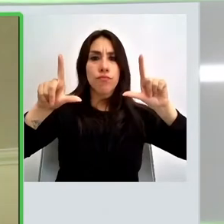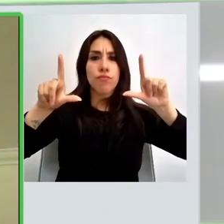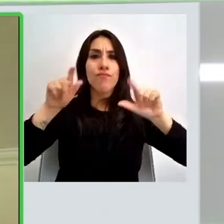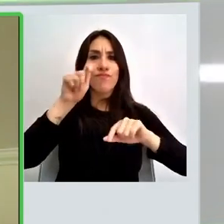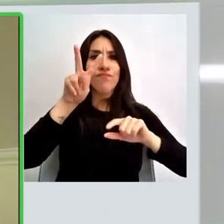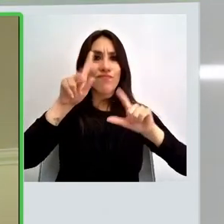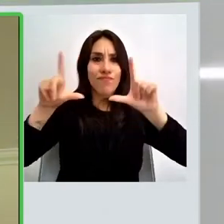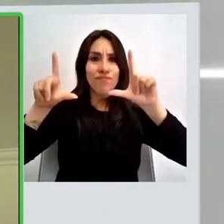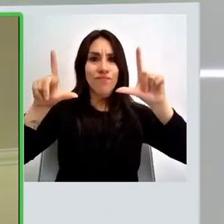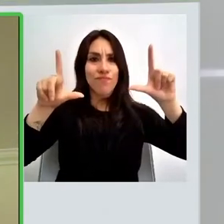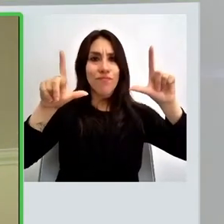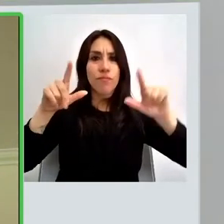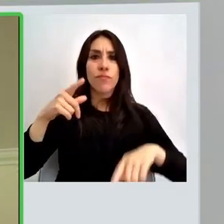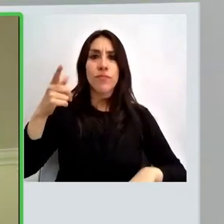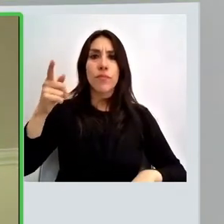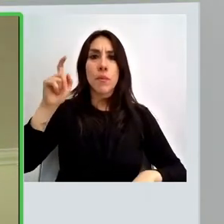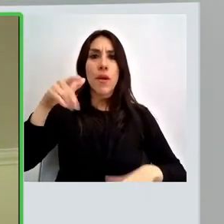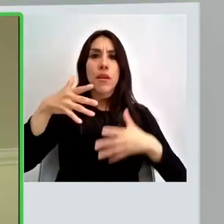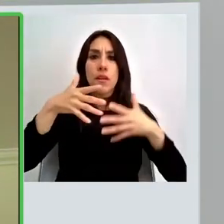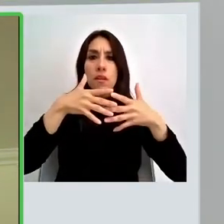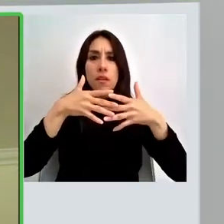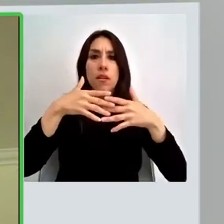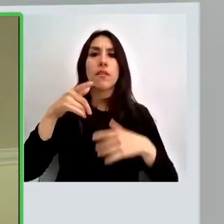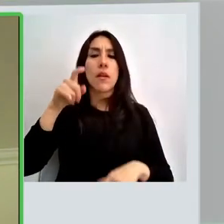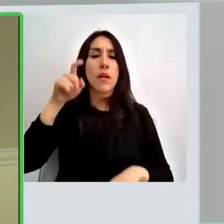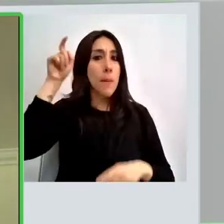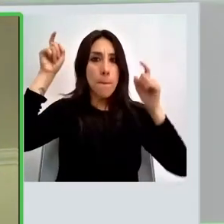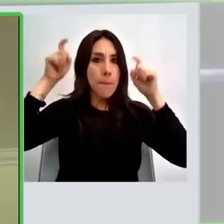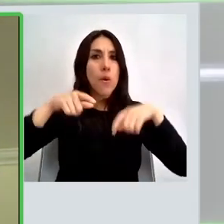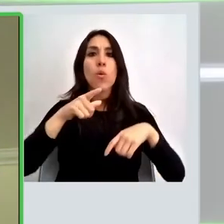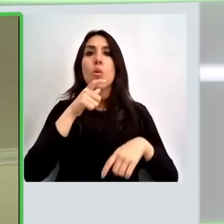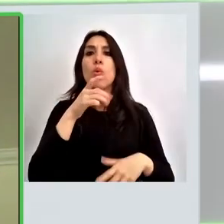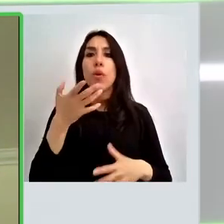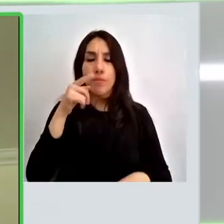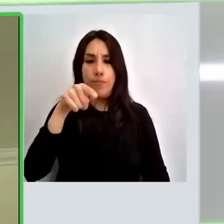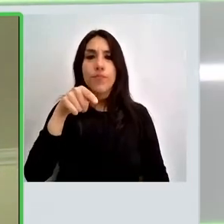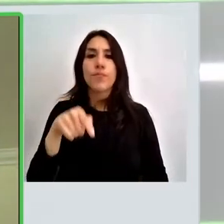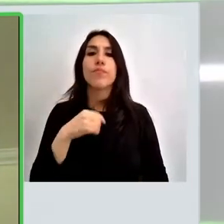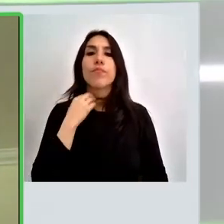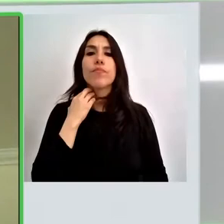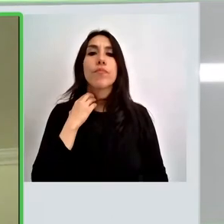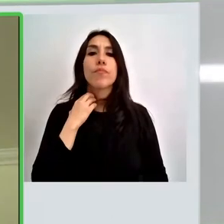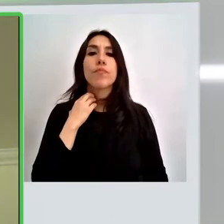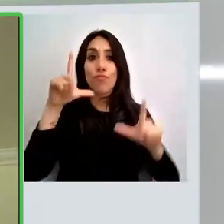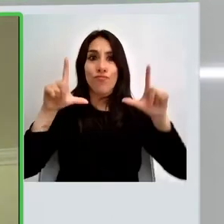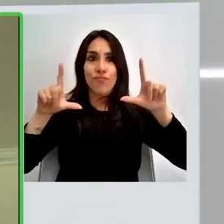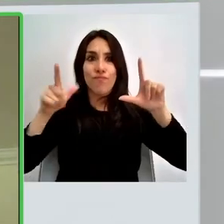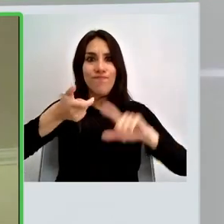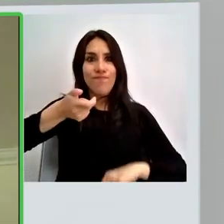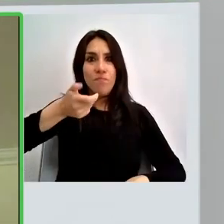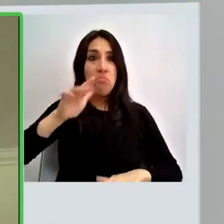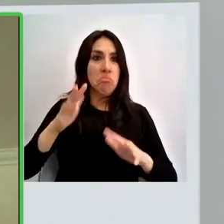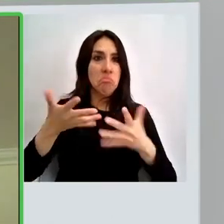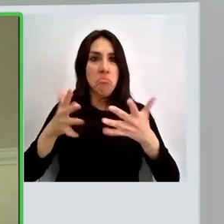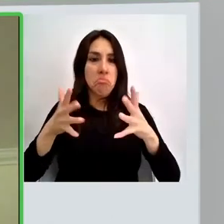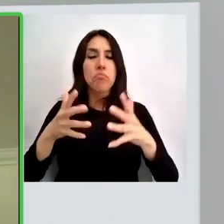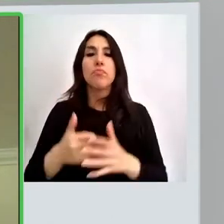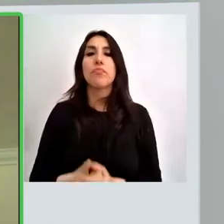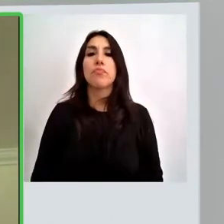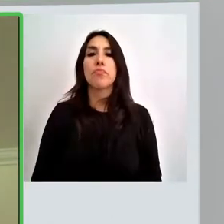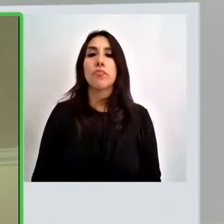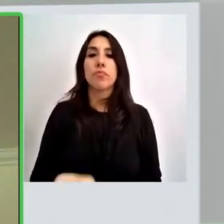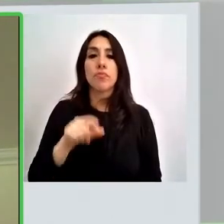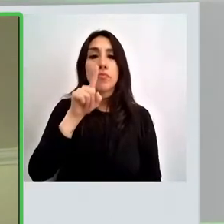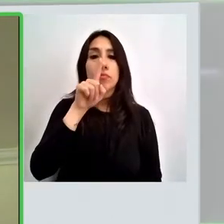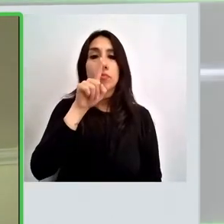tener una pantalla de 13 pulgadas tenía que tener